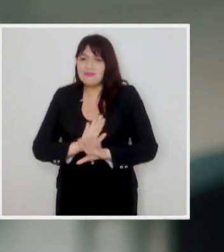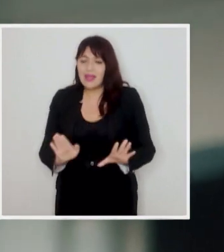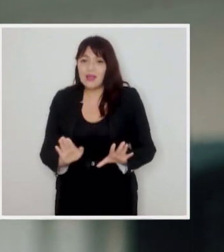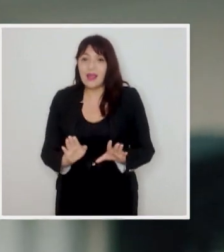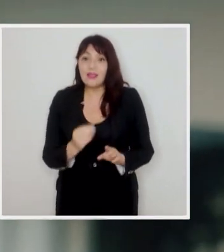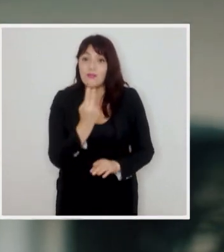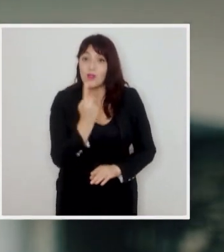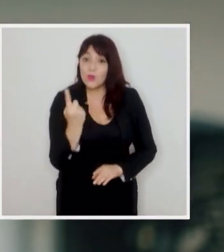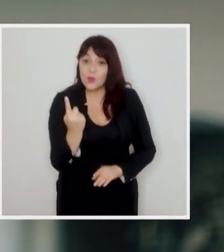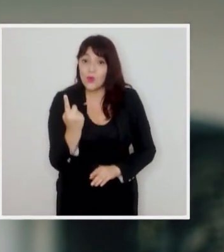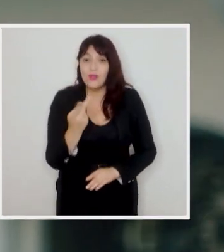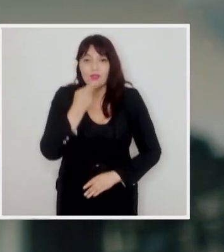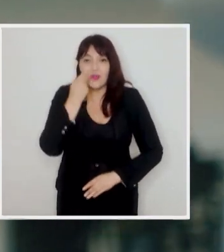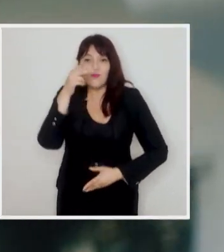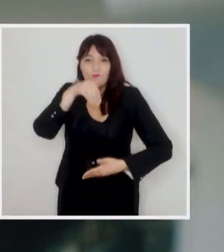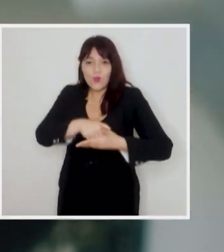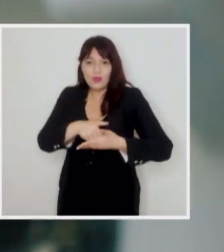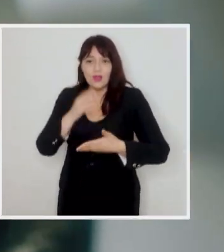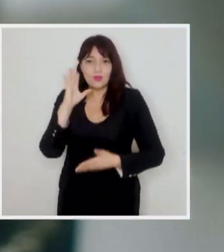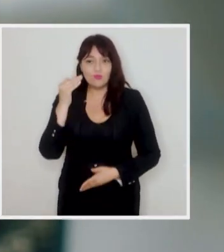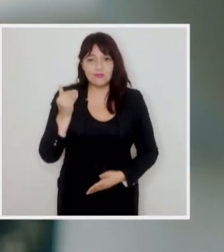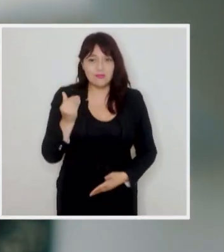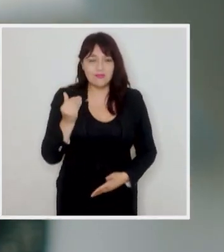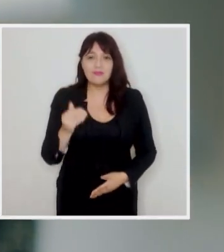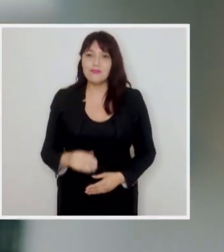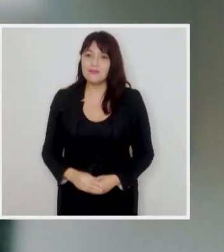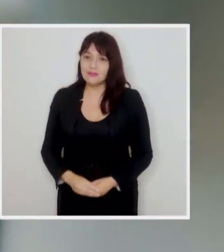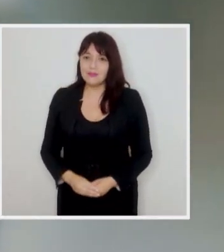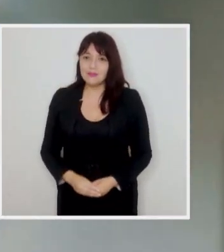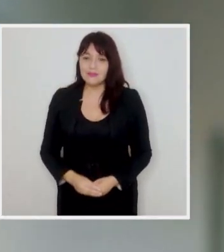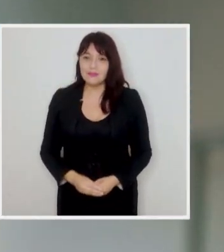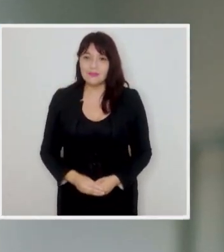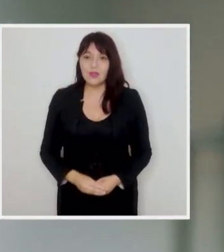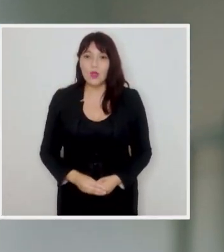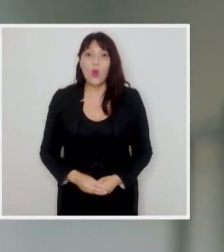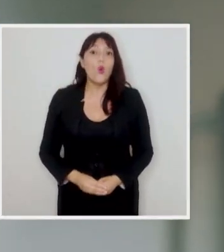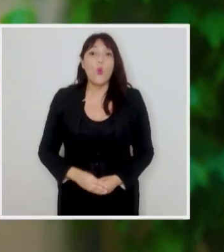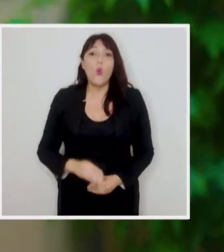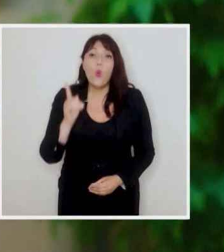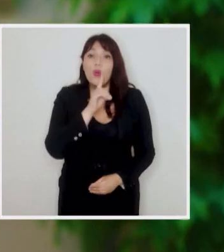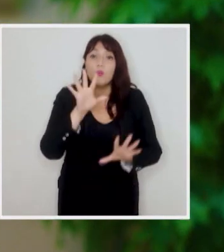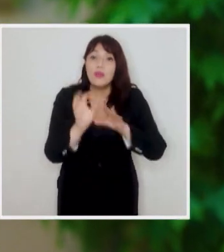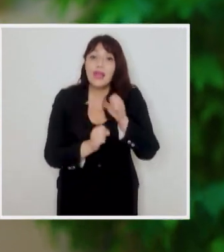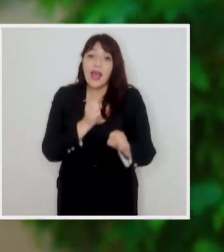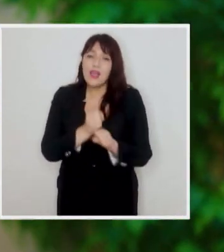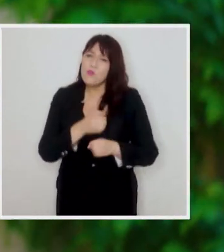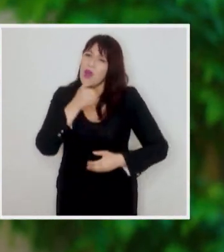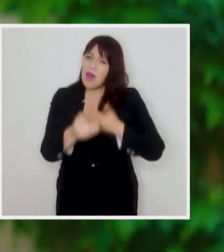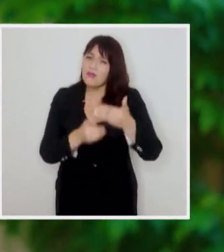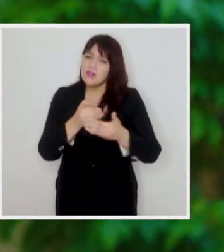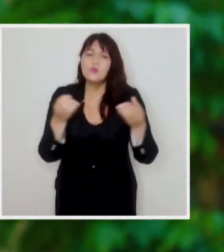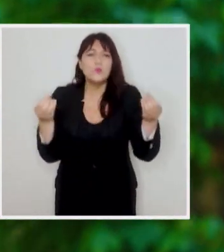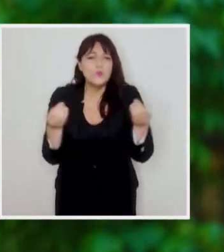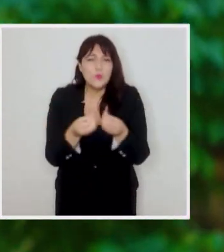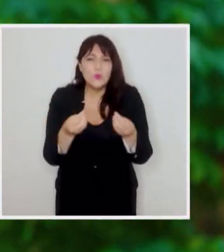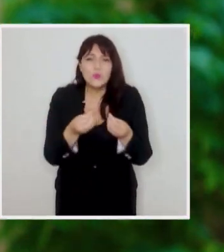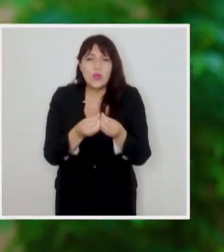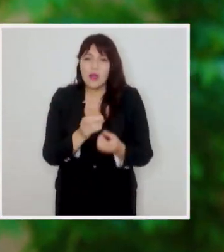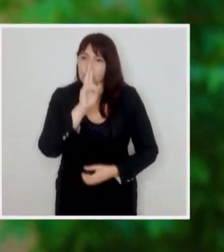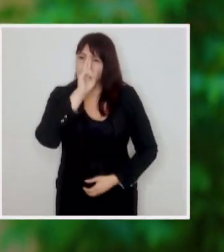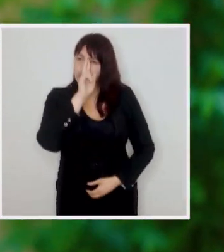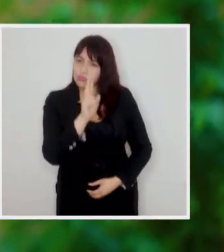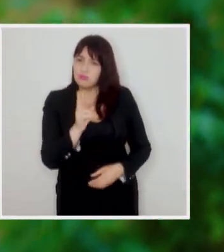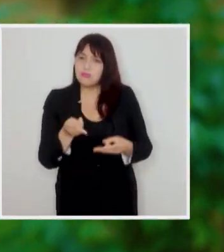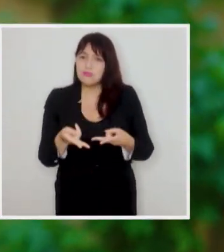a nadie atrás. Por eso, este 21 de noviembre, voto Yasna Proboste Campillay. En los últimos 10 años, hemos